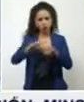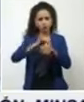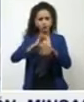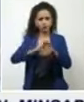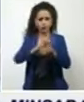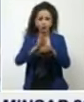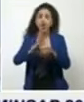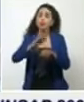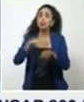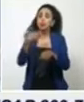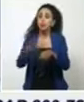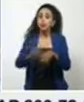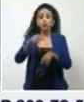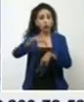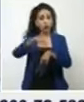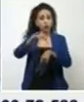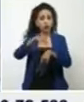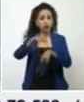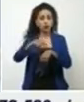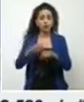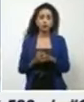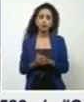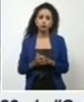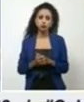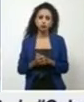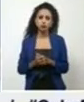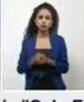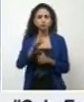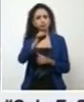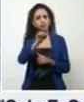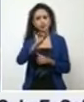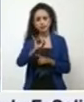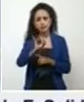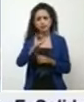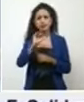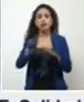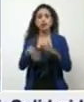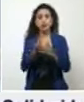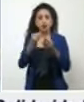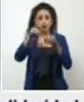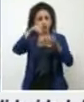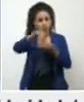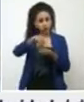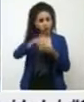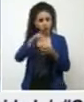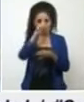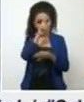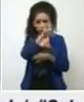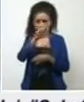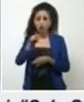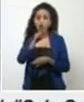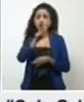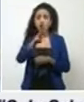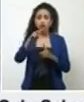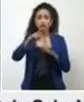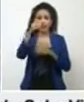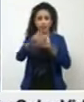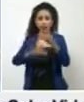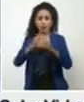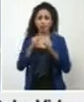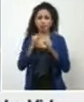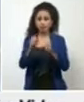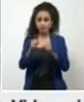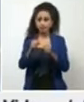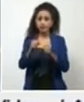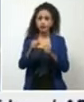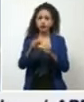estadía de 17 días en el hospital, 12 en terapia intensiva, haber hecho todo el